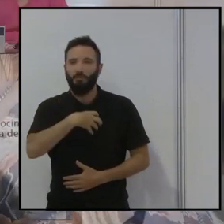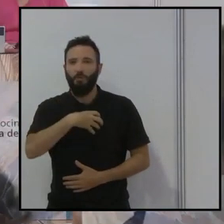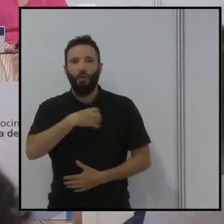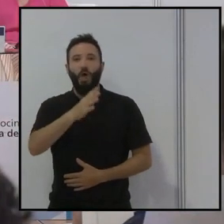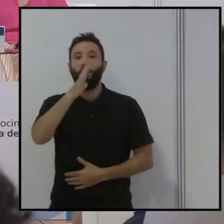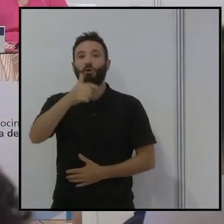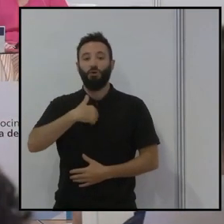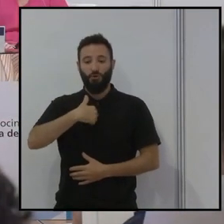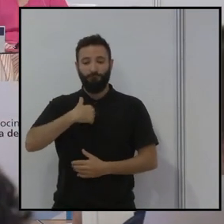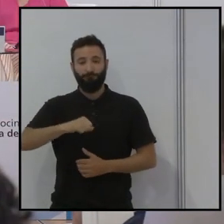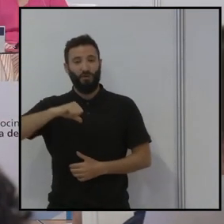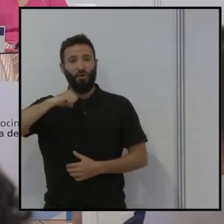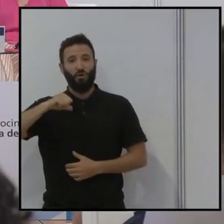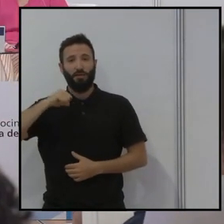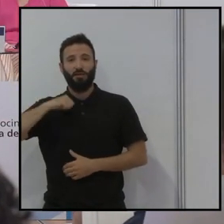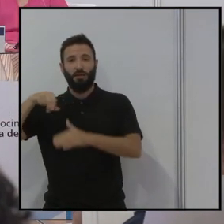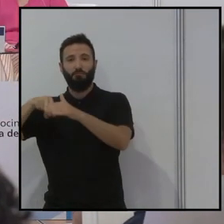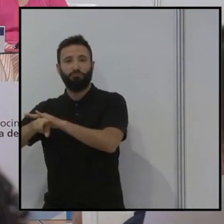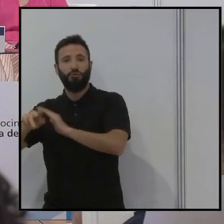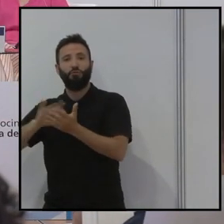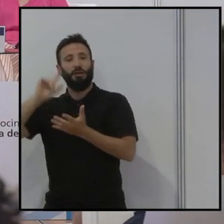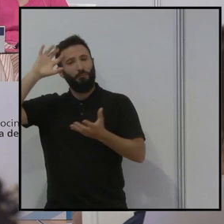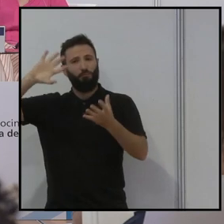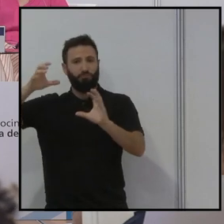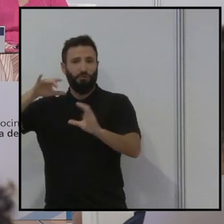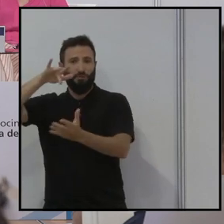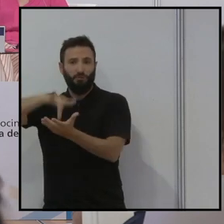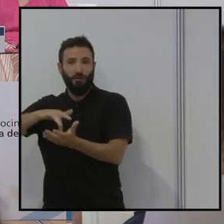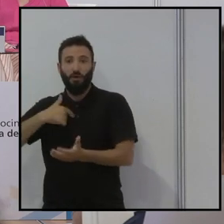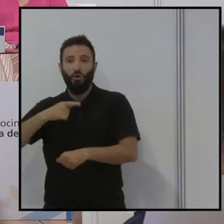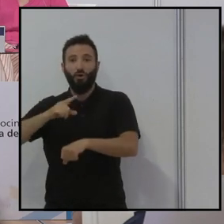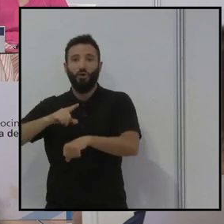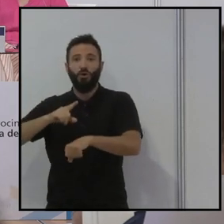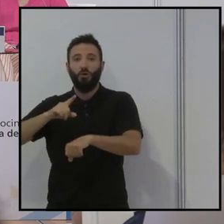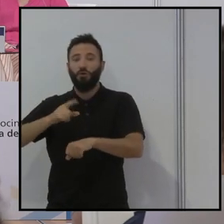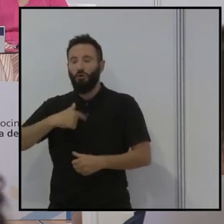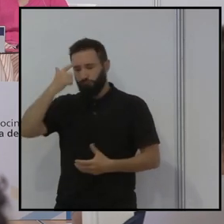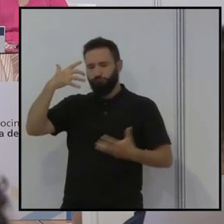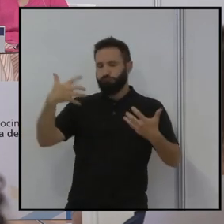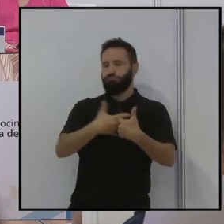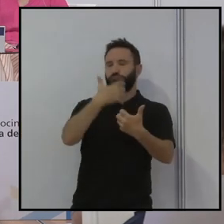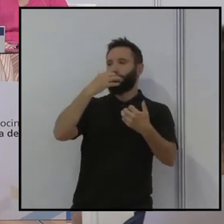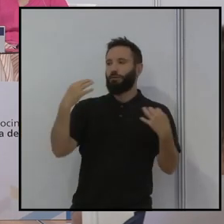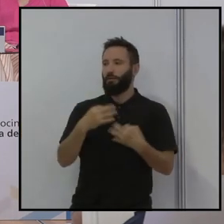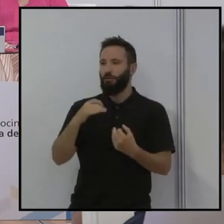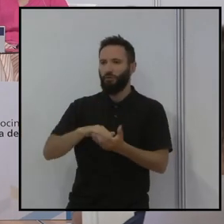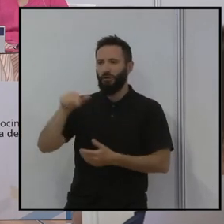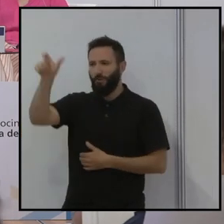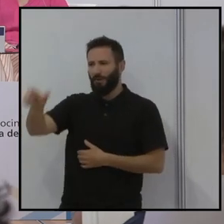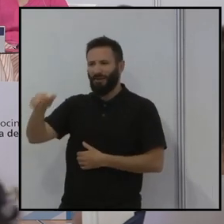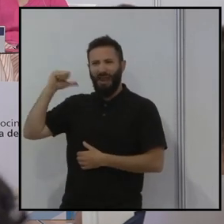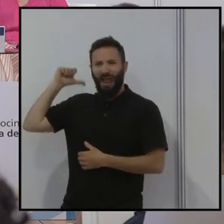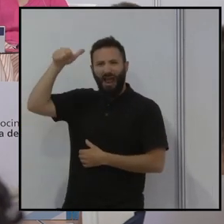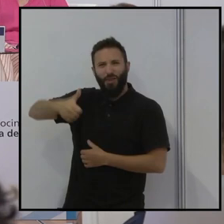estoy hospitalizado con un brote psicótico. Y no sé lo que me chocó más. Primero, que le conozco desde hace años